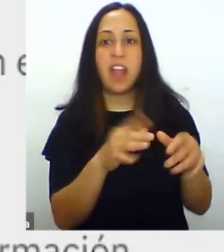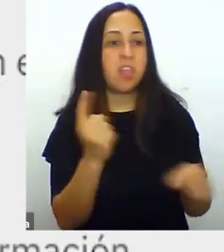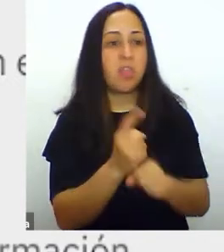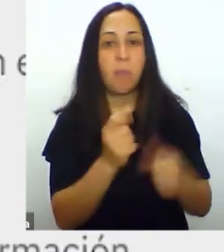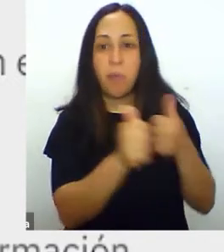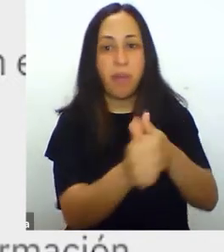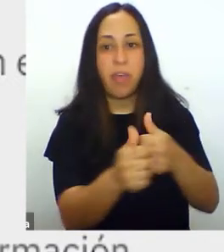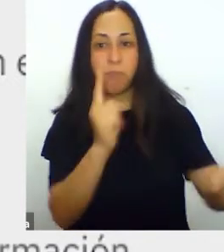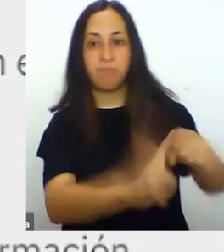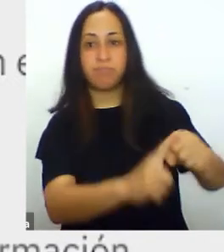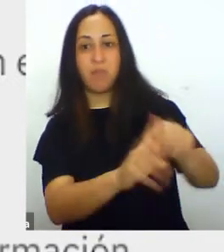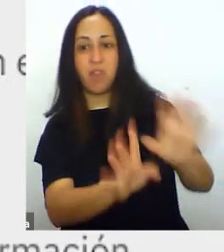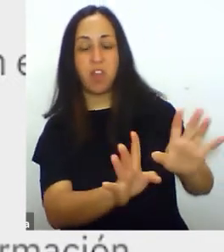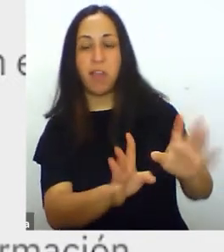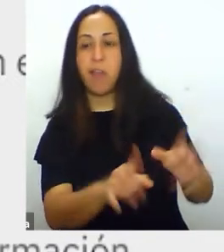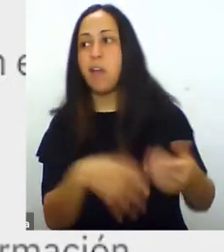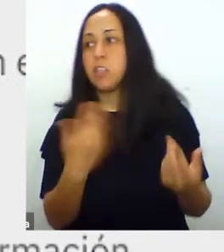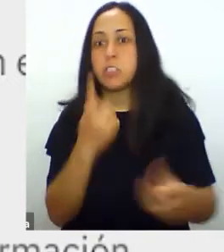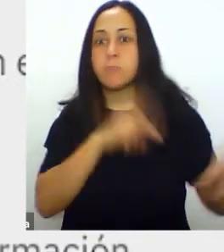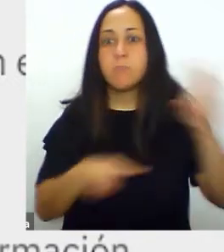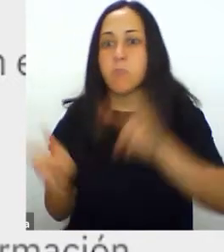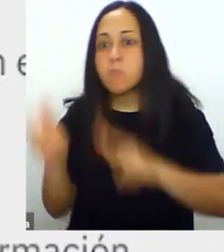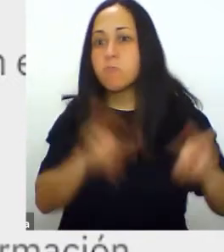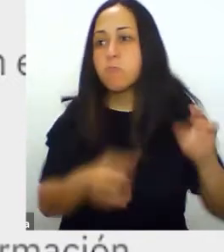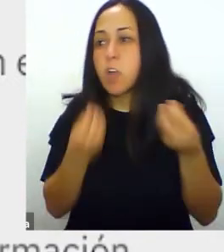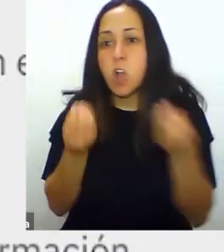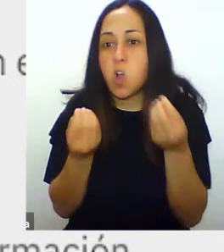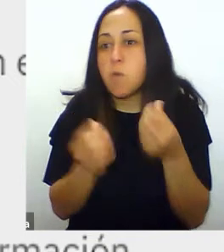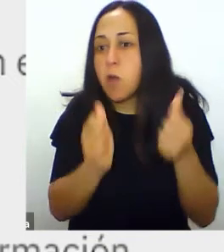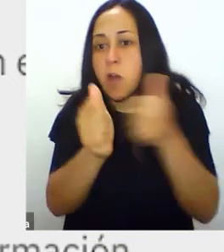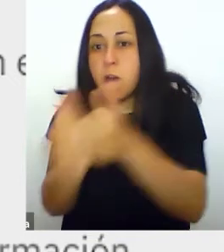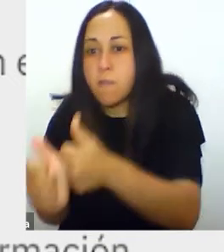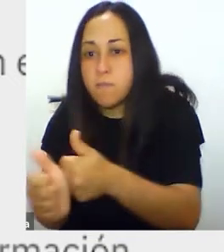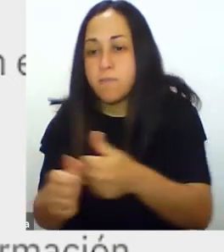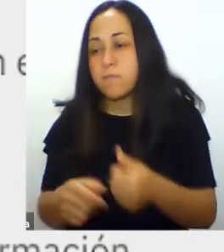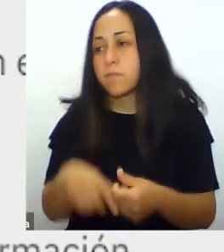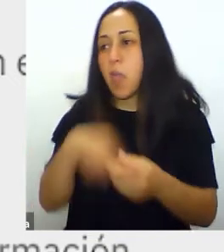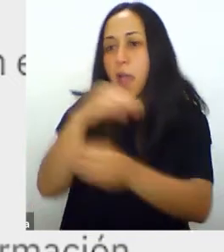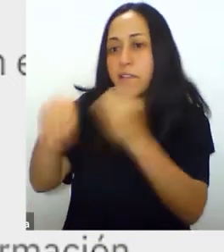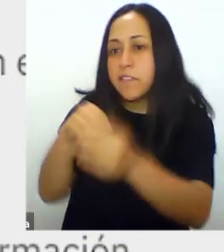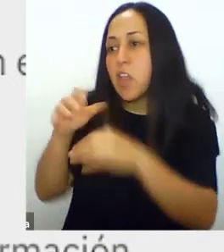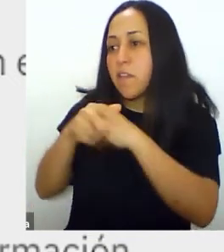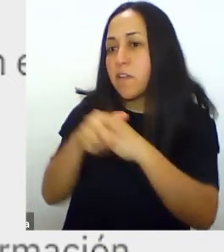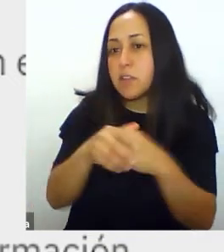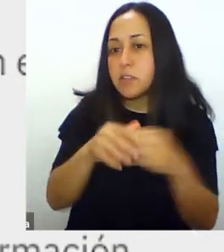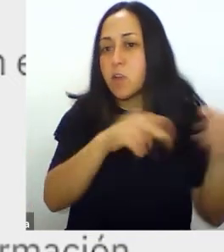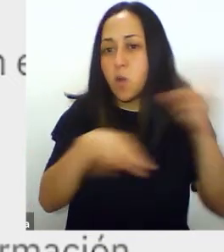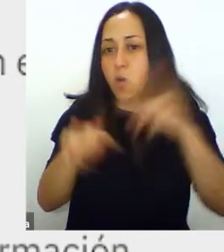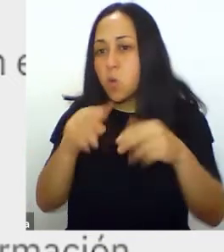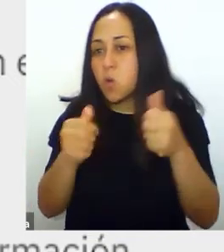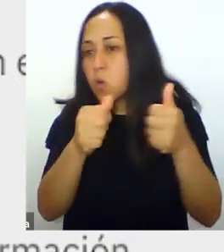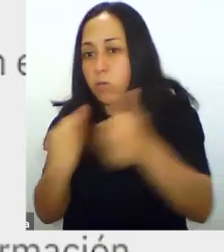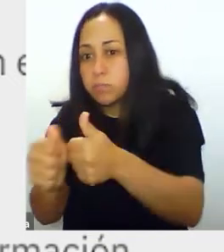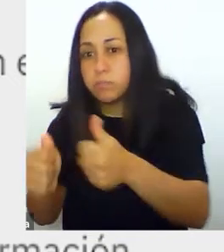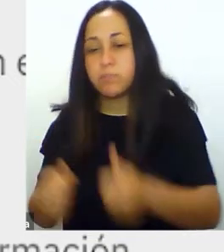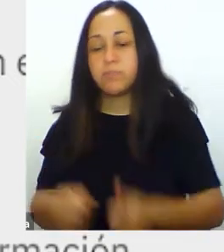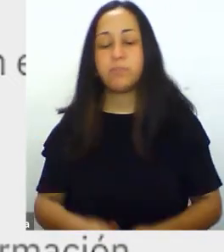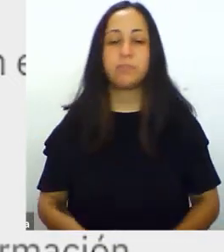porque fue bloqueado, pero de alguna manera buscó la manera de seguir con el acoso.